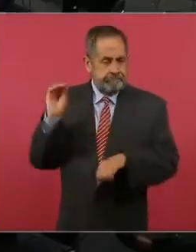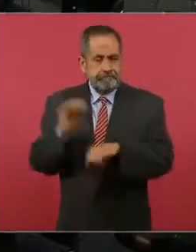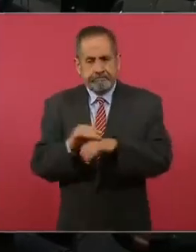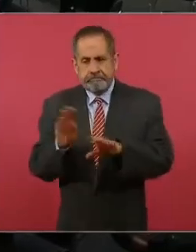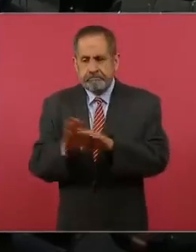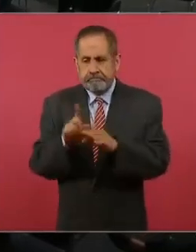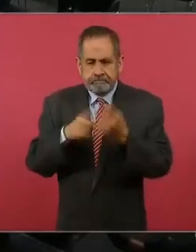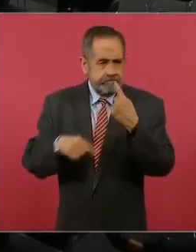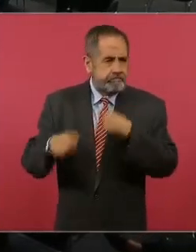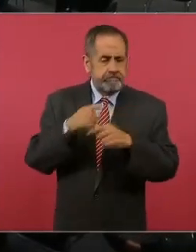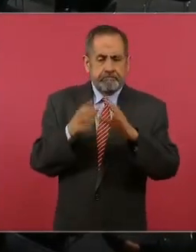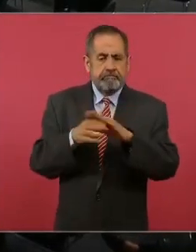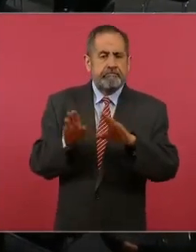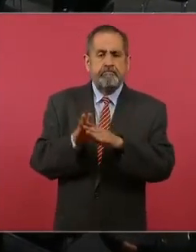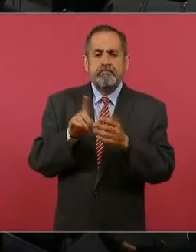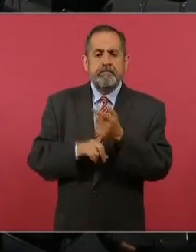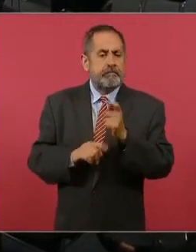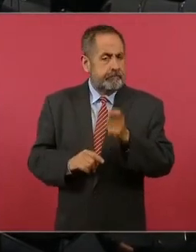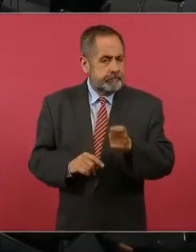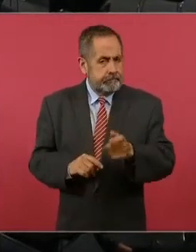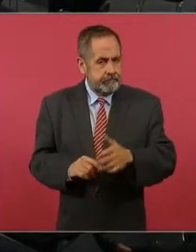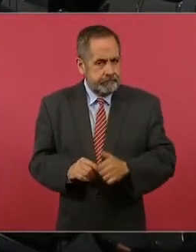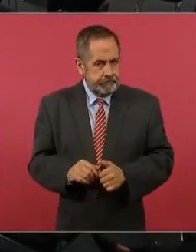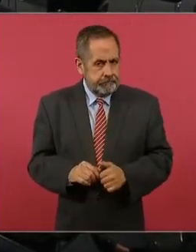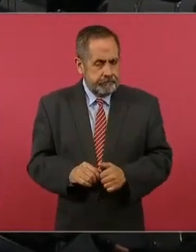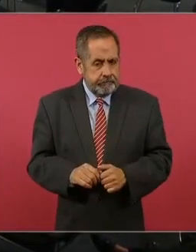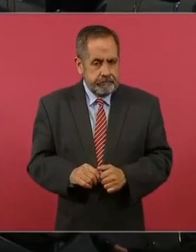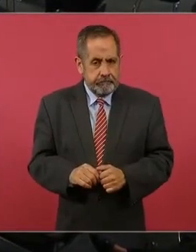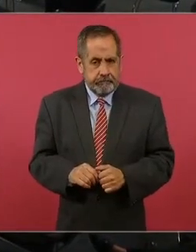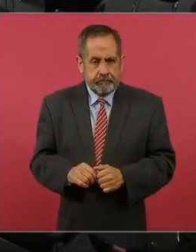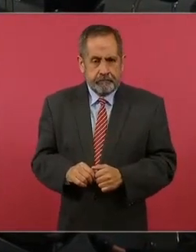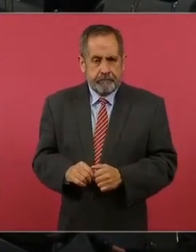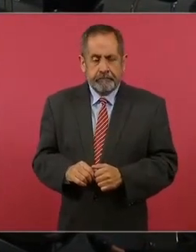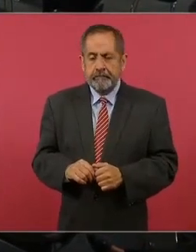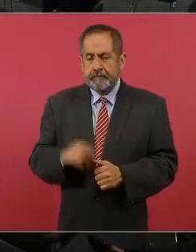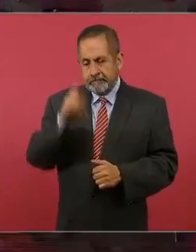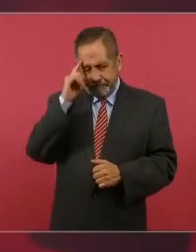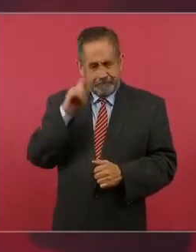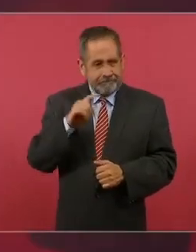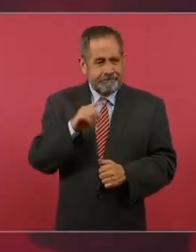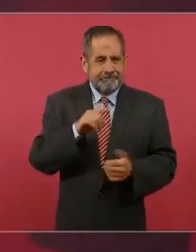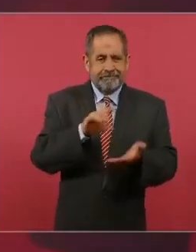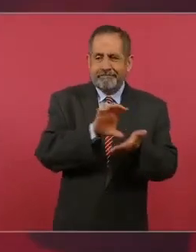se bajara el costo de intermediación,